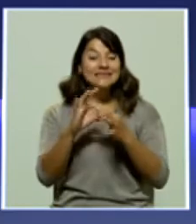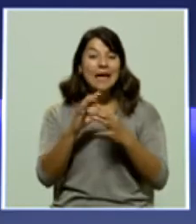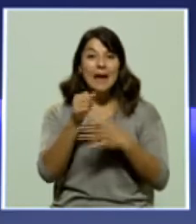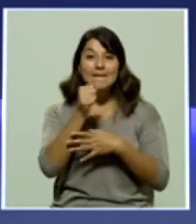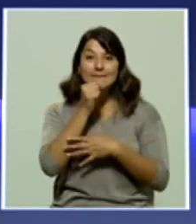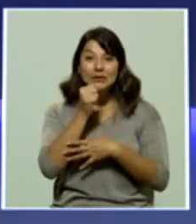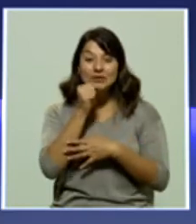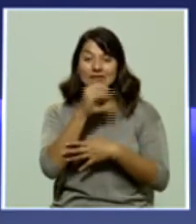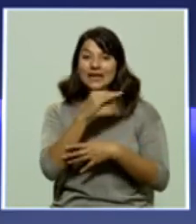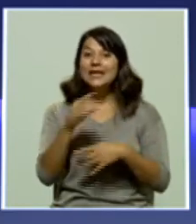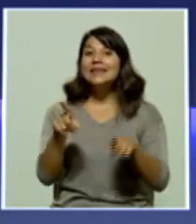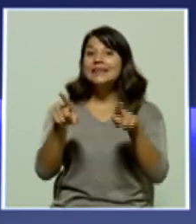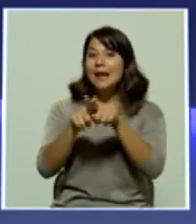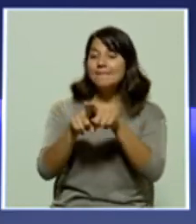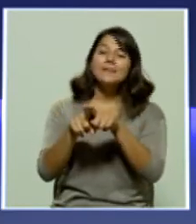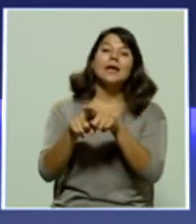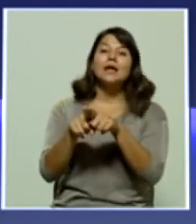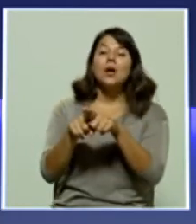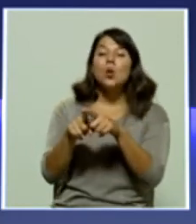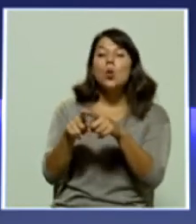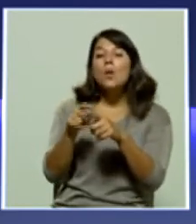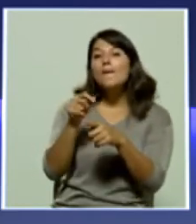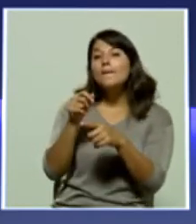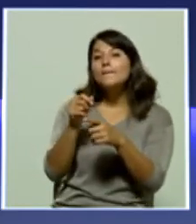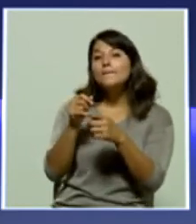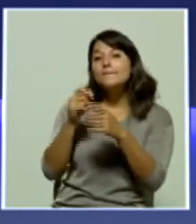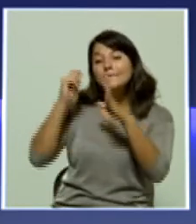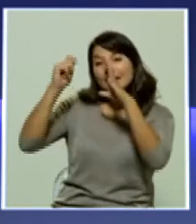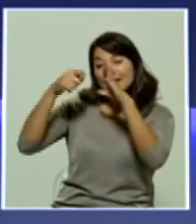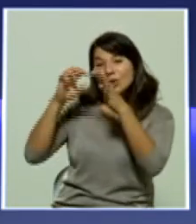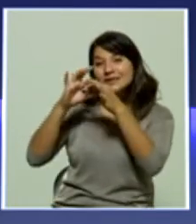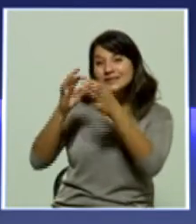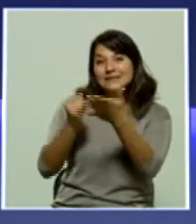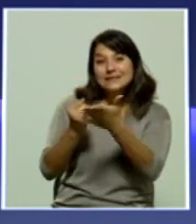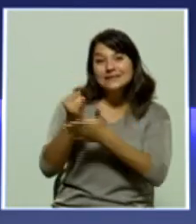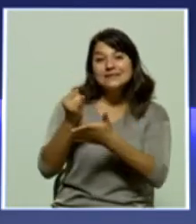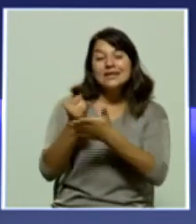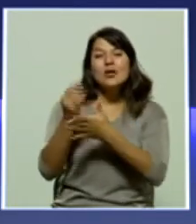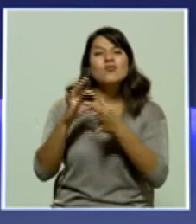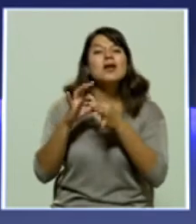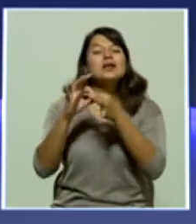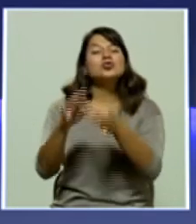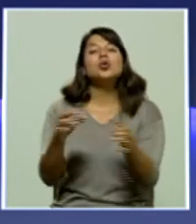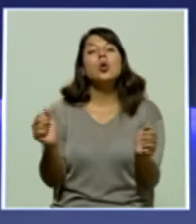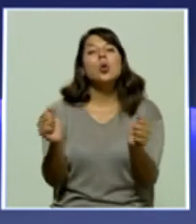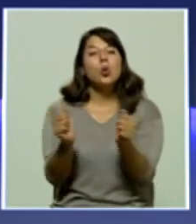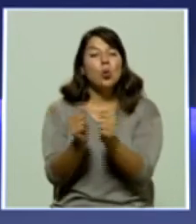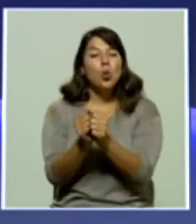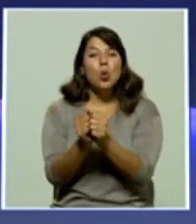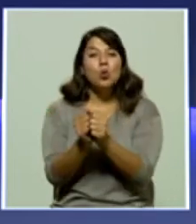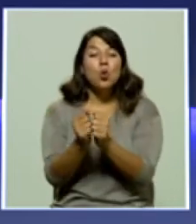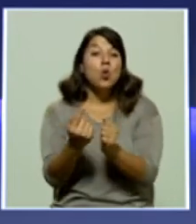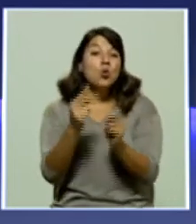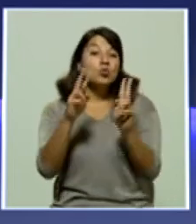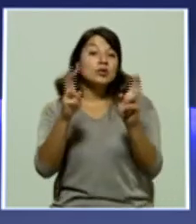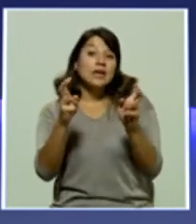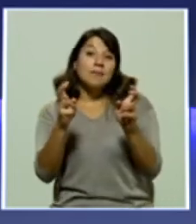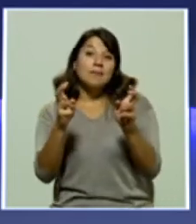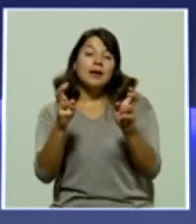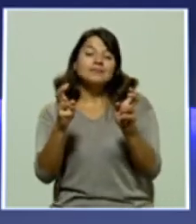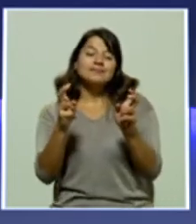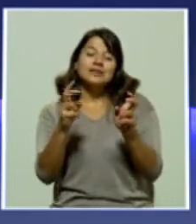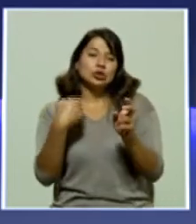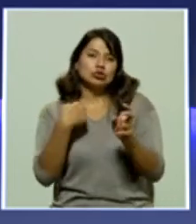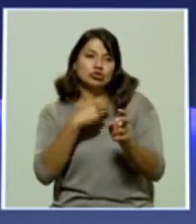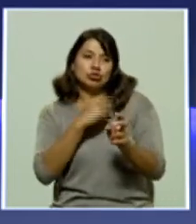y también documental sobre algo que afortunadamente nos es completamente ajeno, la